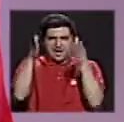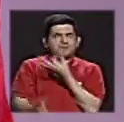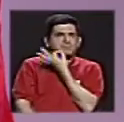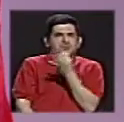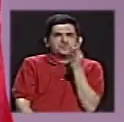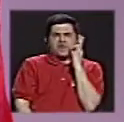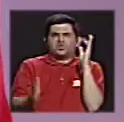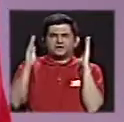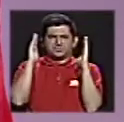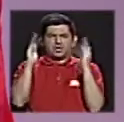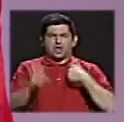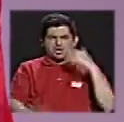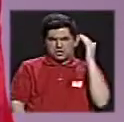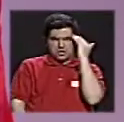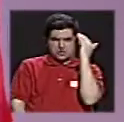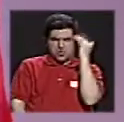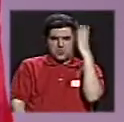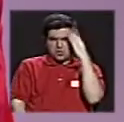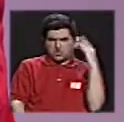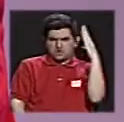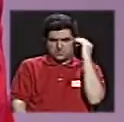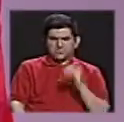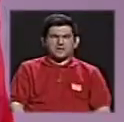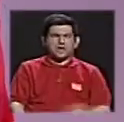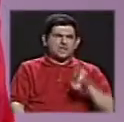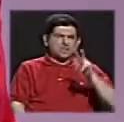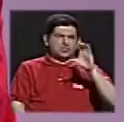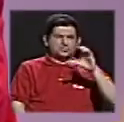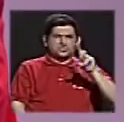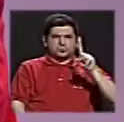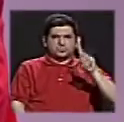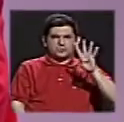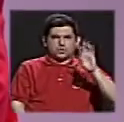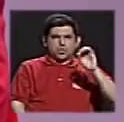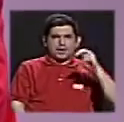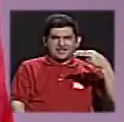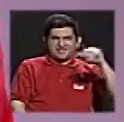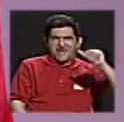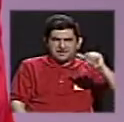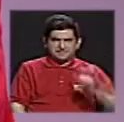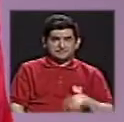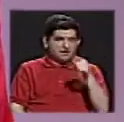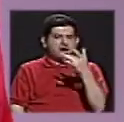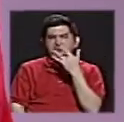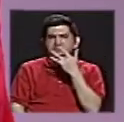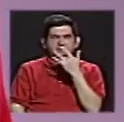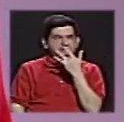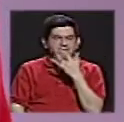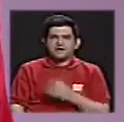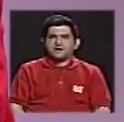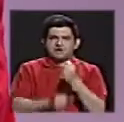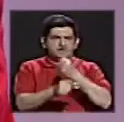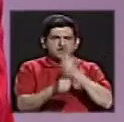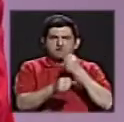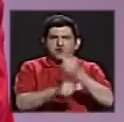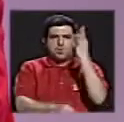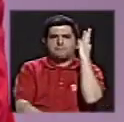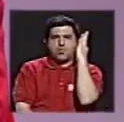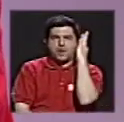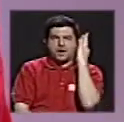fincas grandes, que yo conozco experiencias de fincas de 200 y de 140 hectáreas, que ellos prefieren mejor la mano de obra de